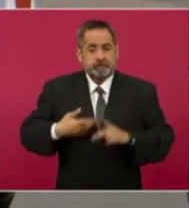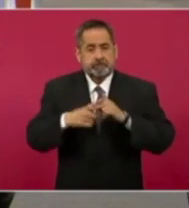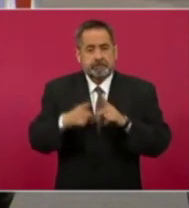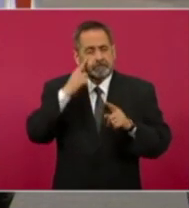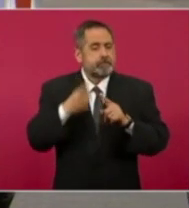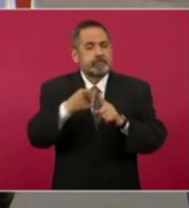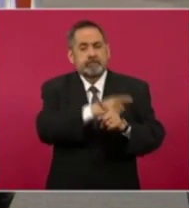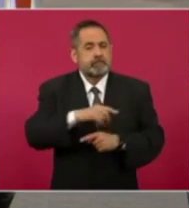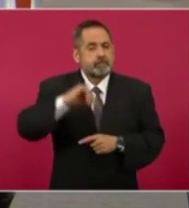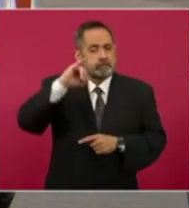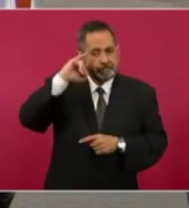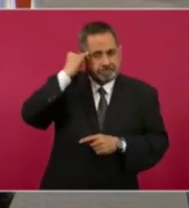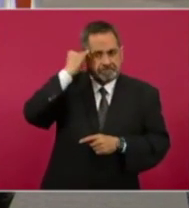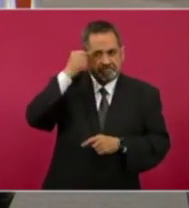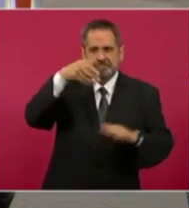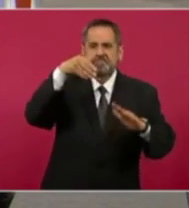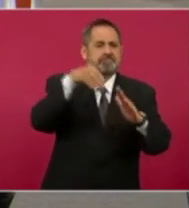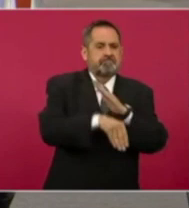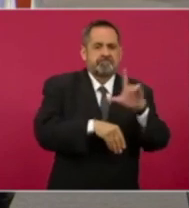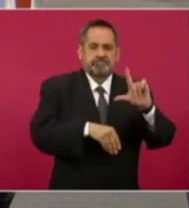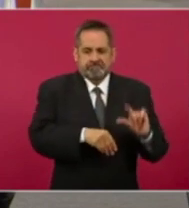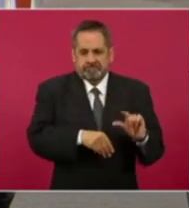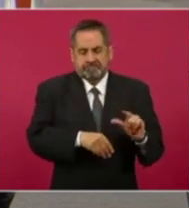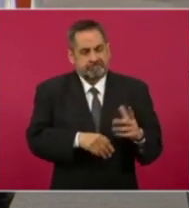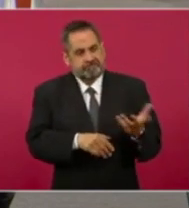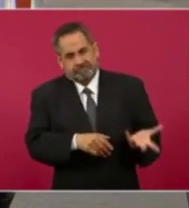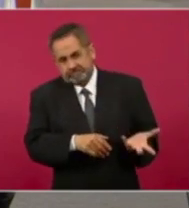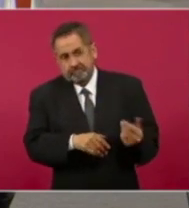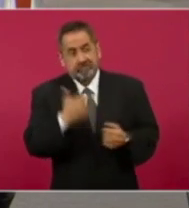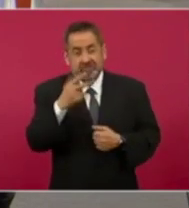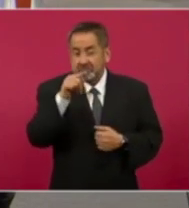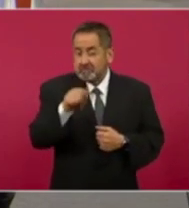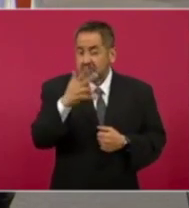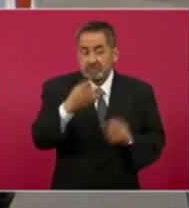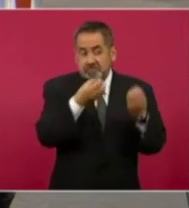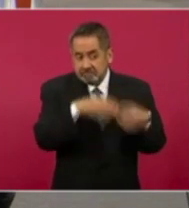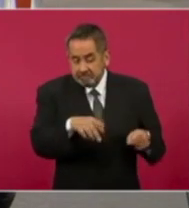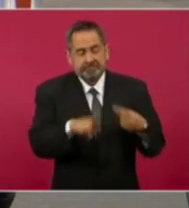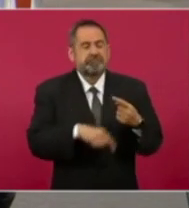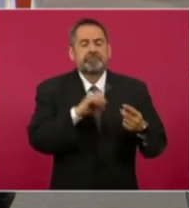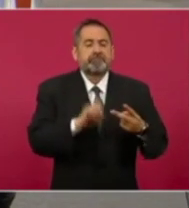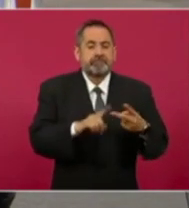India, depreciación con relación al dólar 8.5,